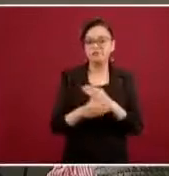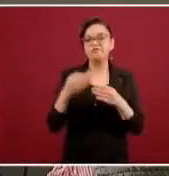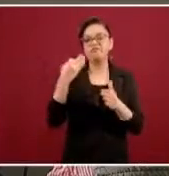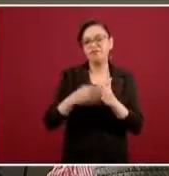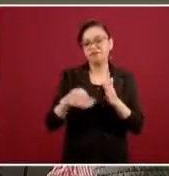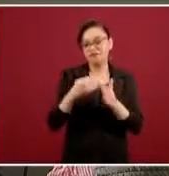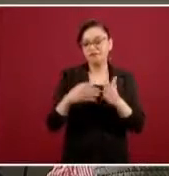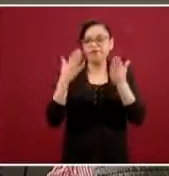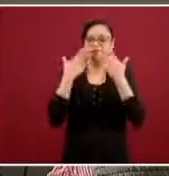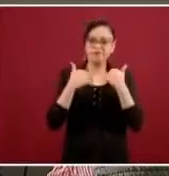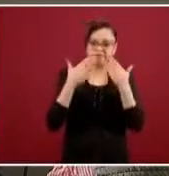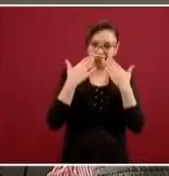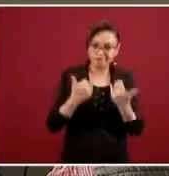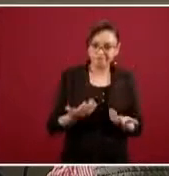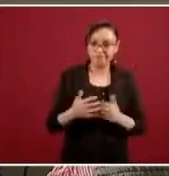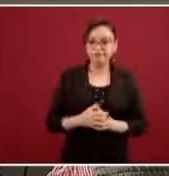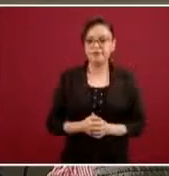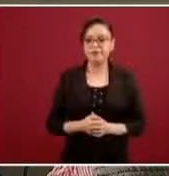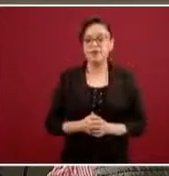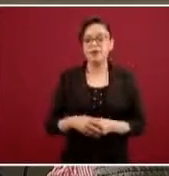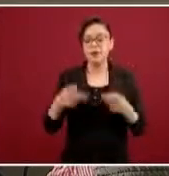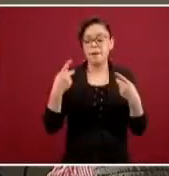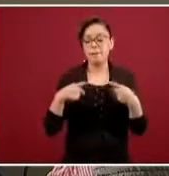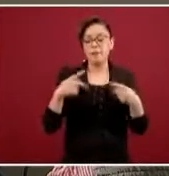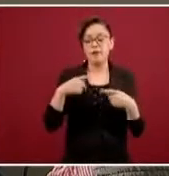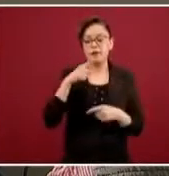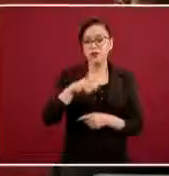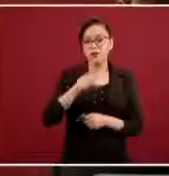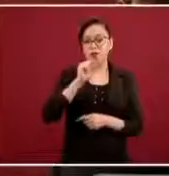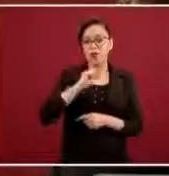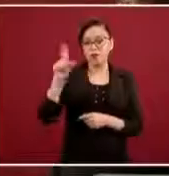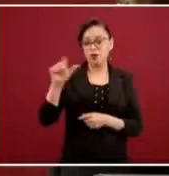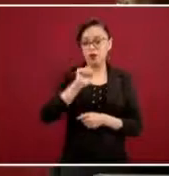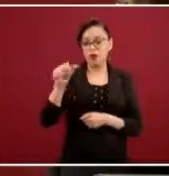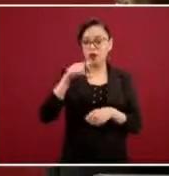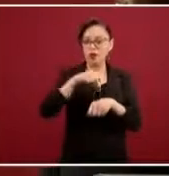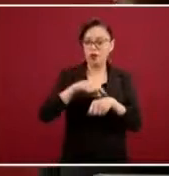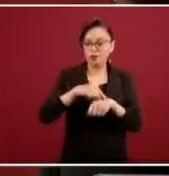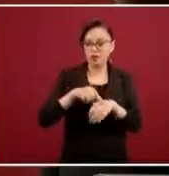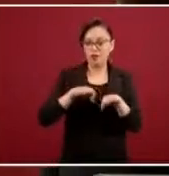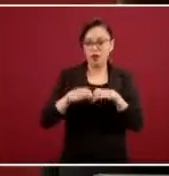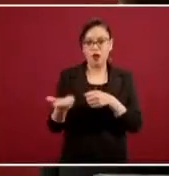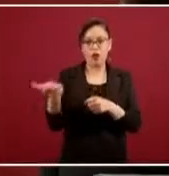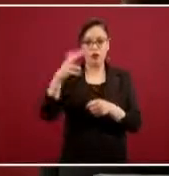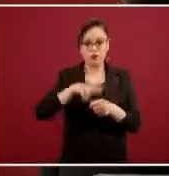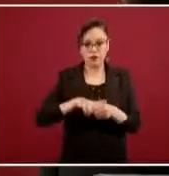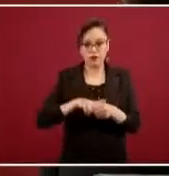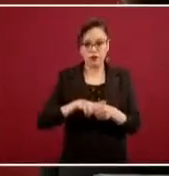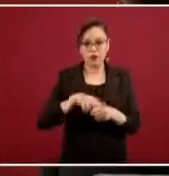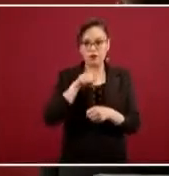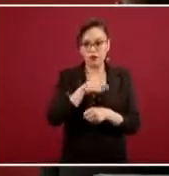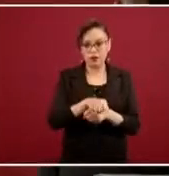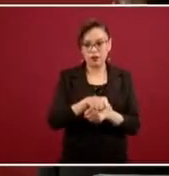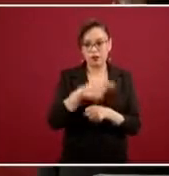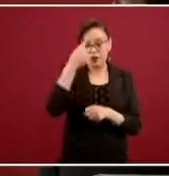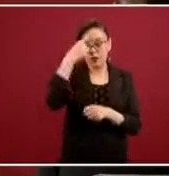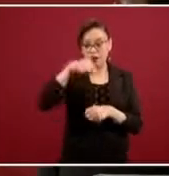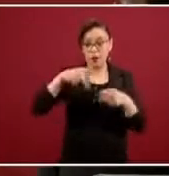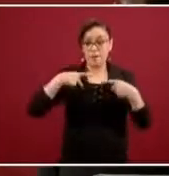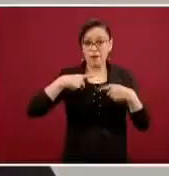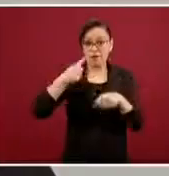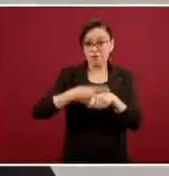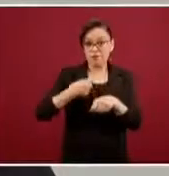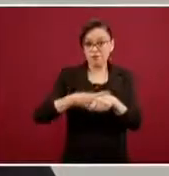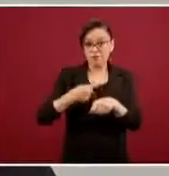y liberar a los profesionales de salud que atienden directamente al paciente de la carga psicológica para